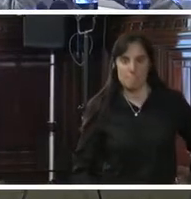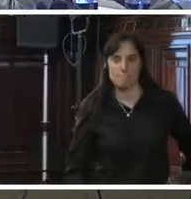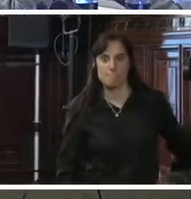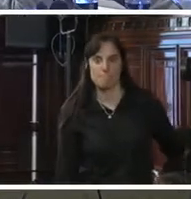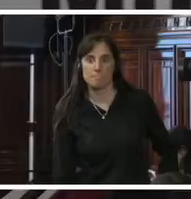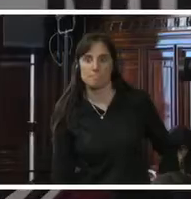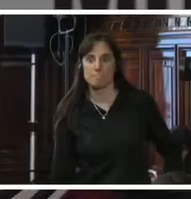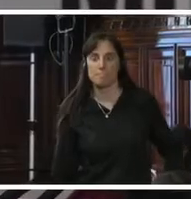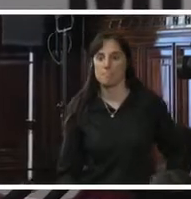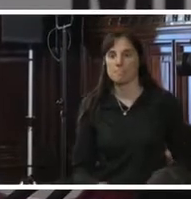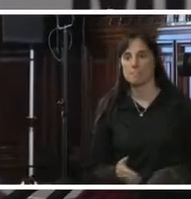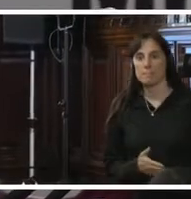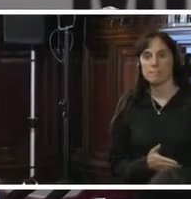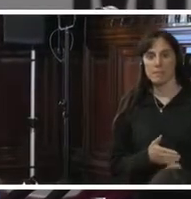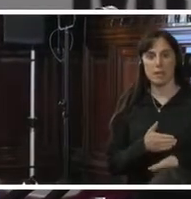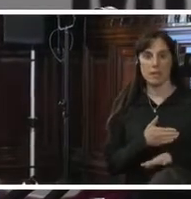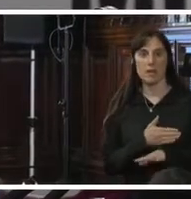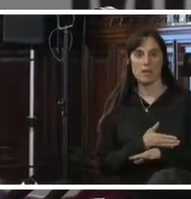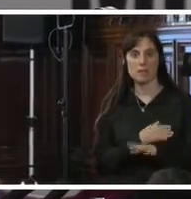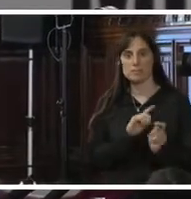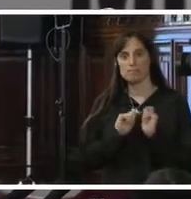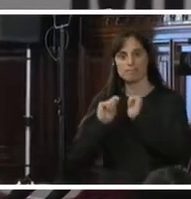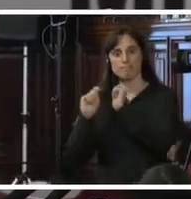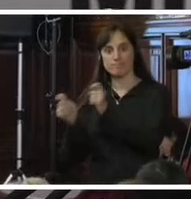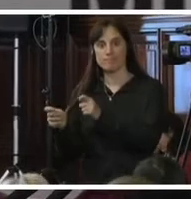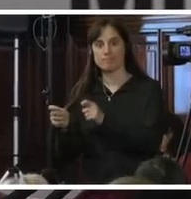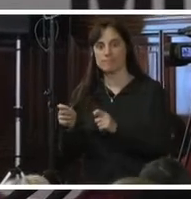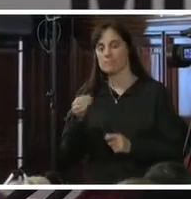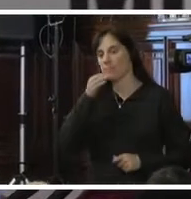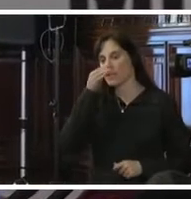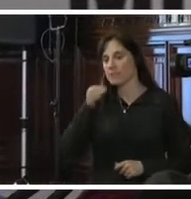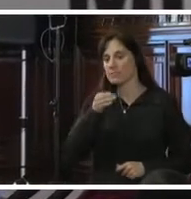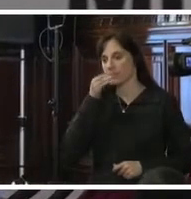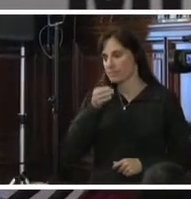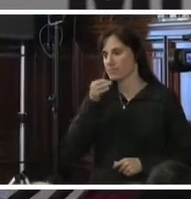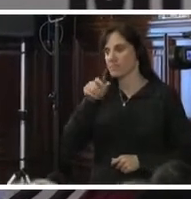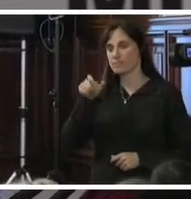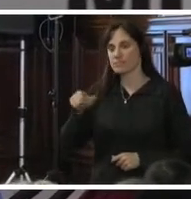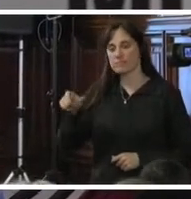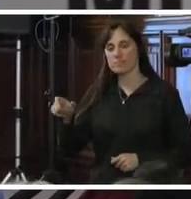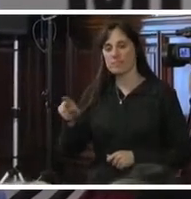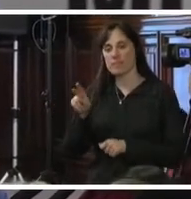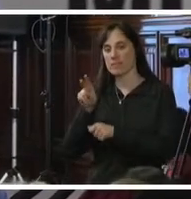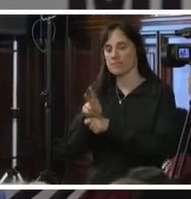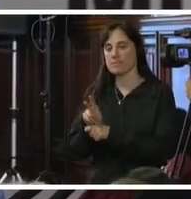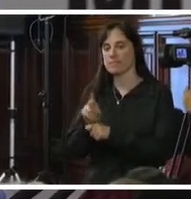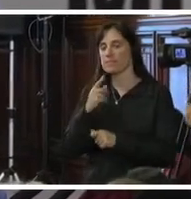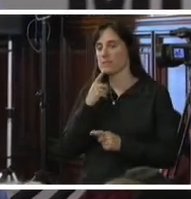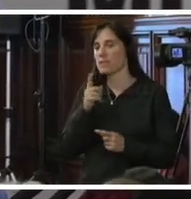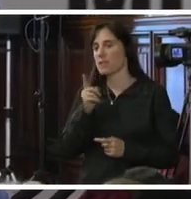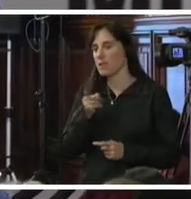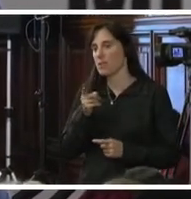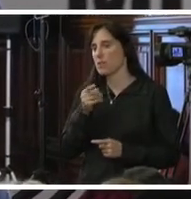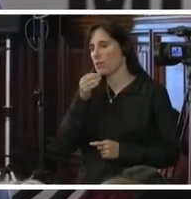Before I call on our honored guest, I must say that the rapporteur, my